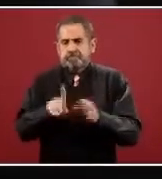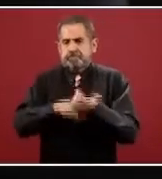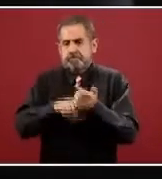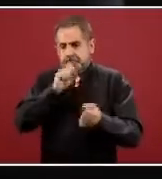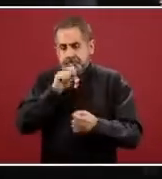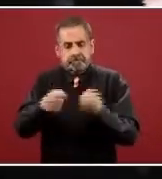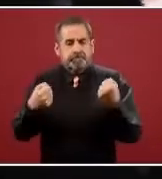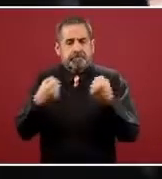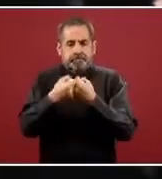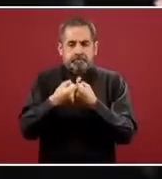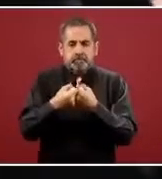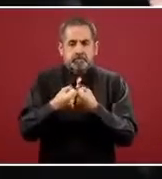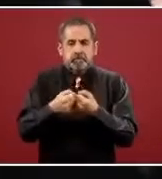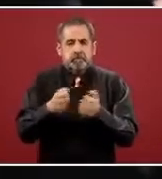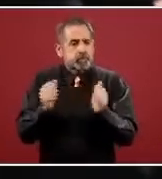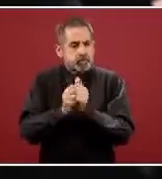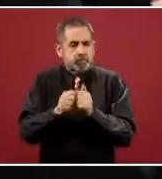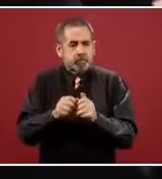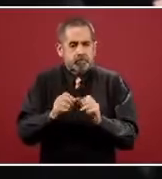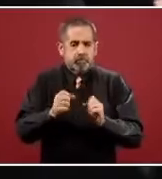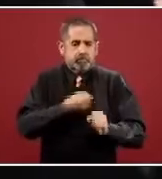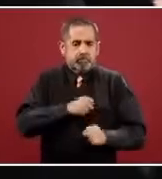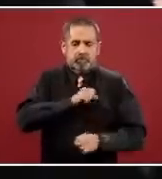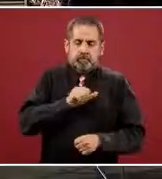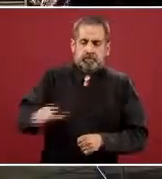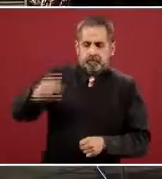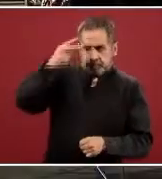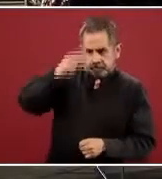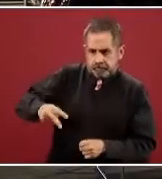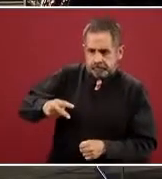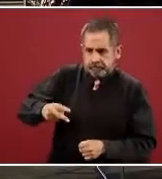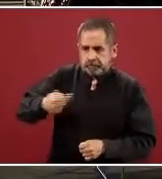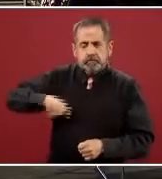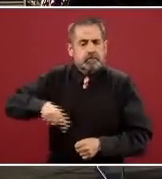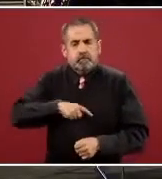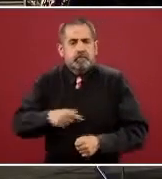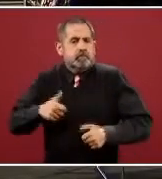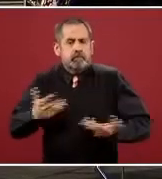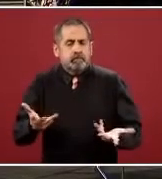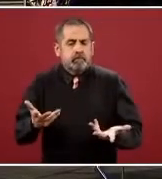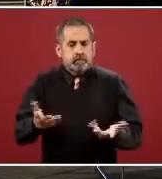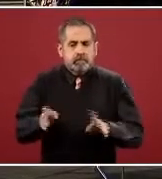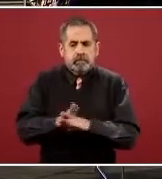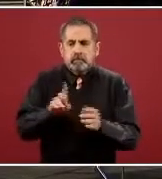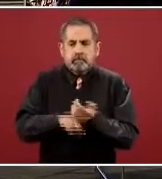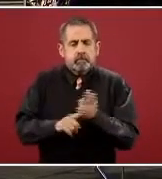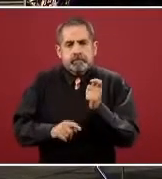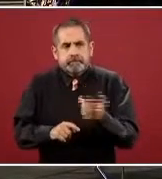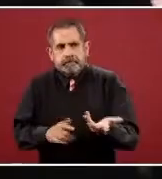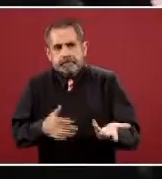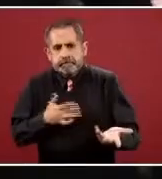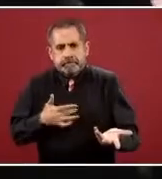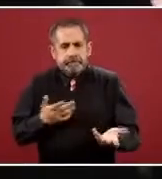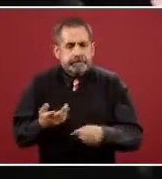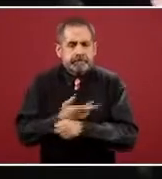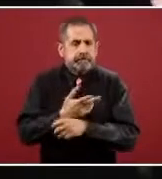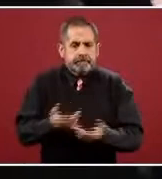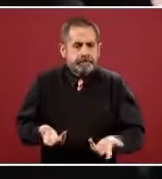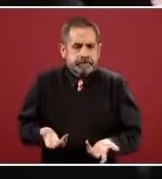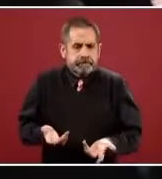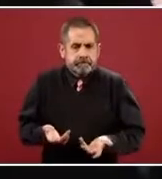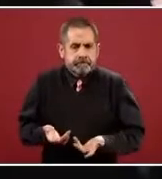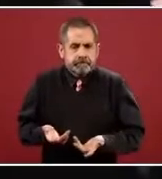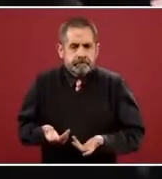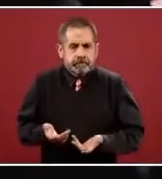de fronteras por cuestiones sanitarias hacia México. ¿Cuál sería la carga en este caso de